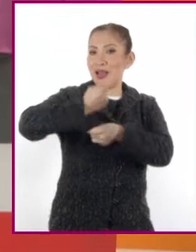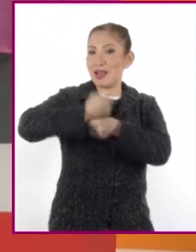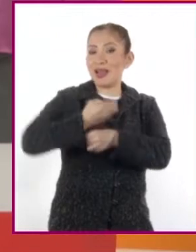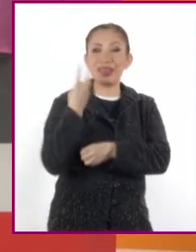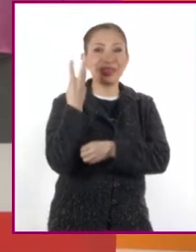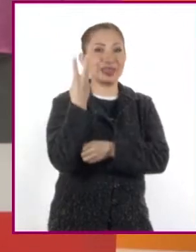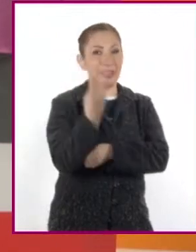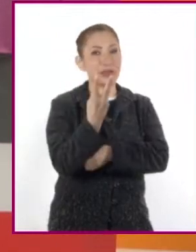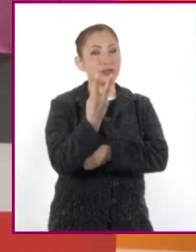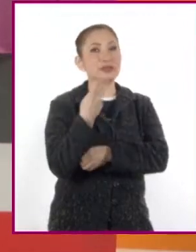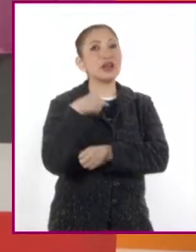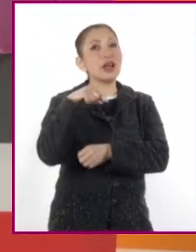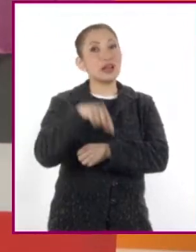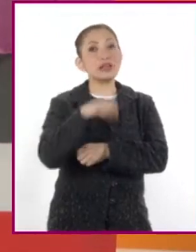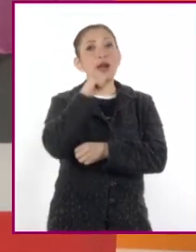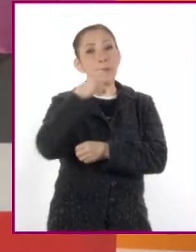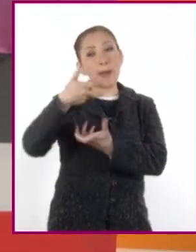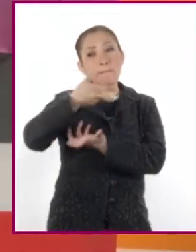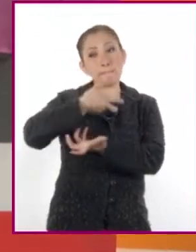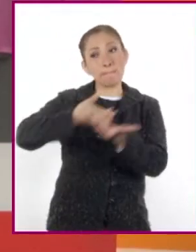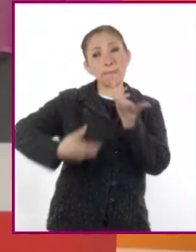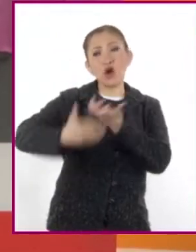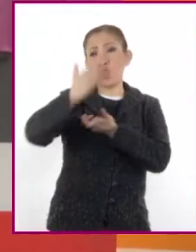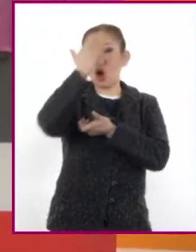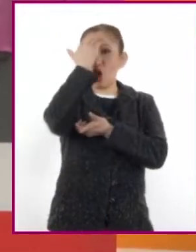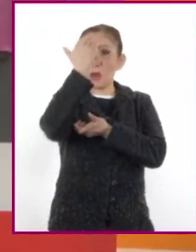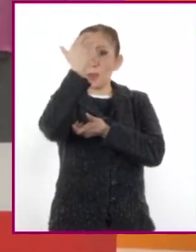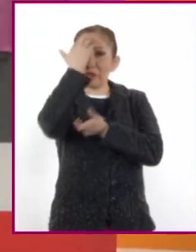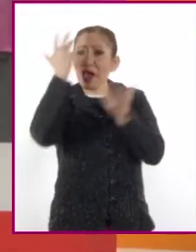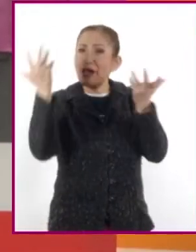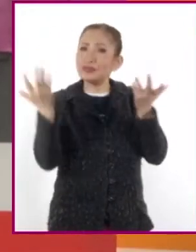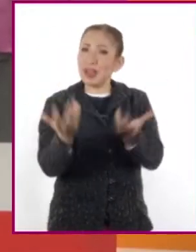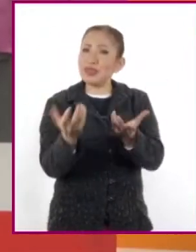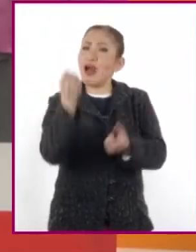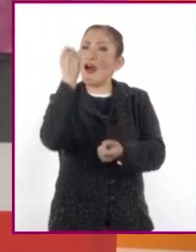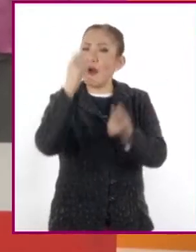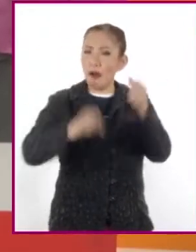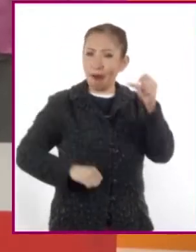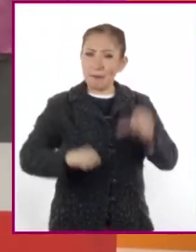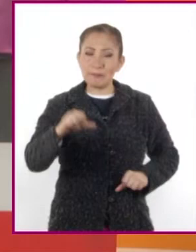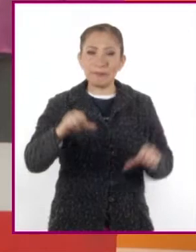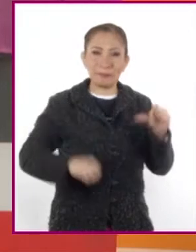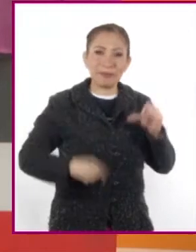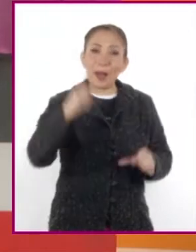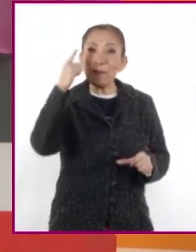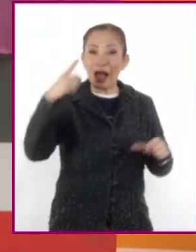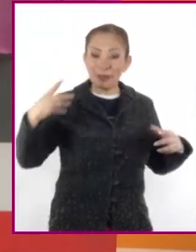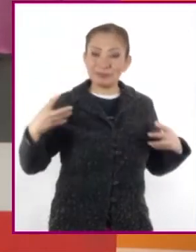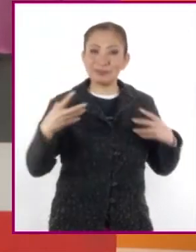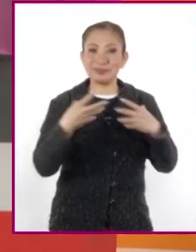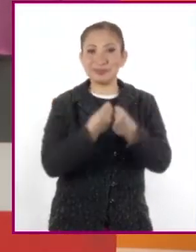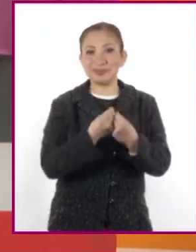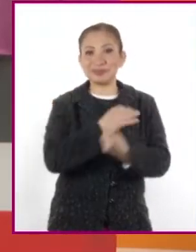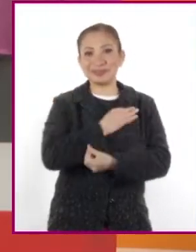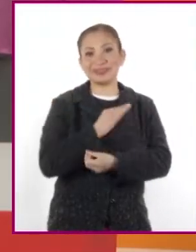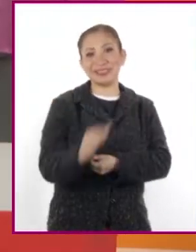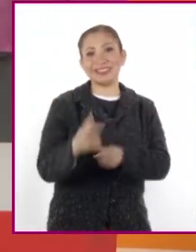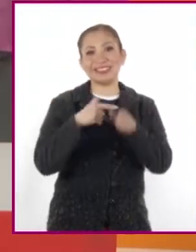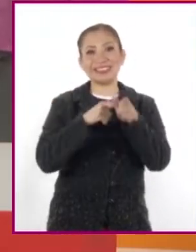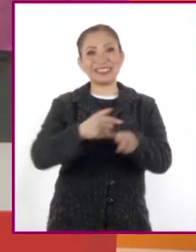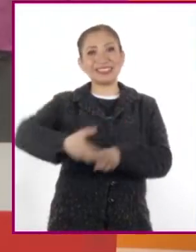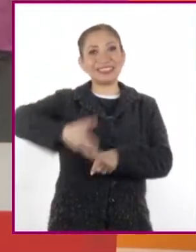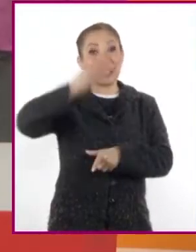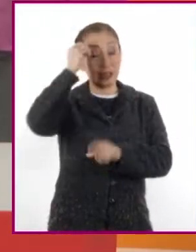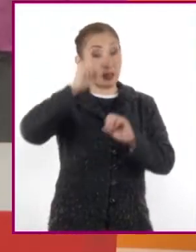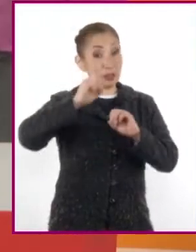3 y estaremos compartiendo conocimientos y desarrollando algunas actividades para que juntos podamos seguir